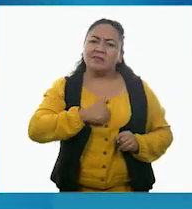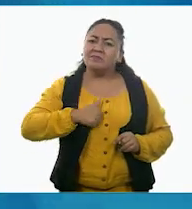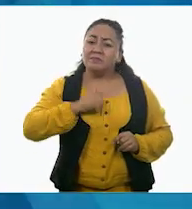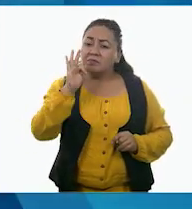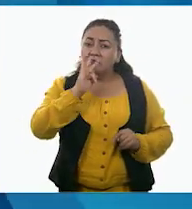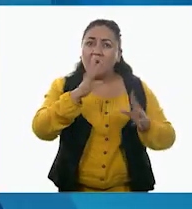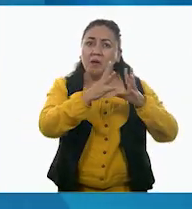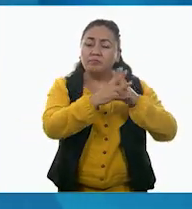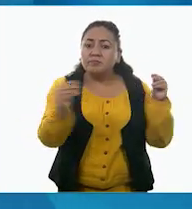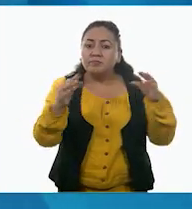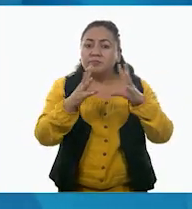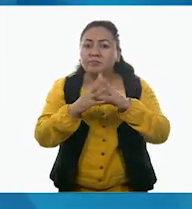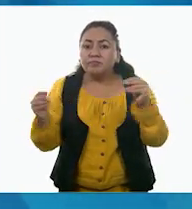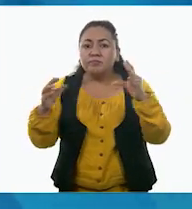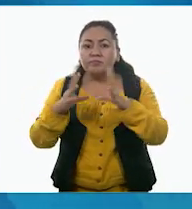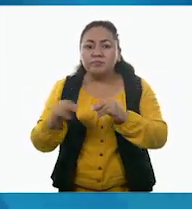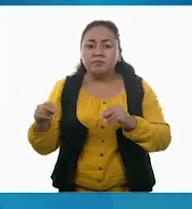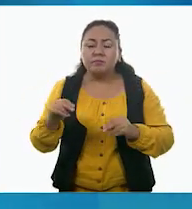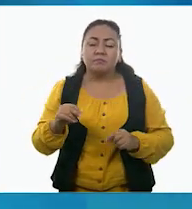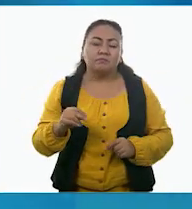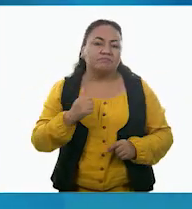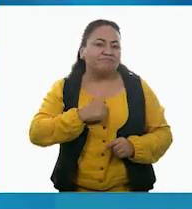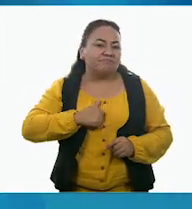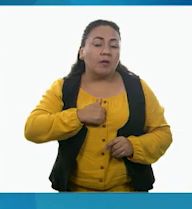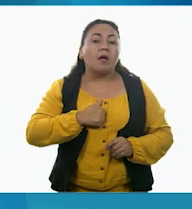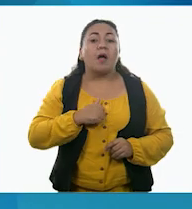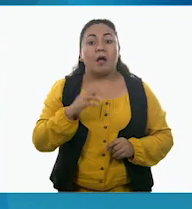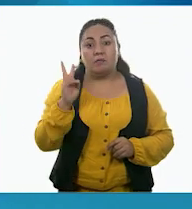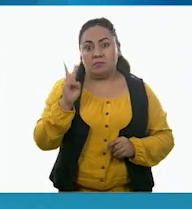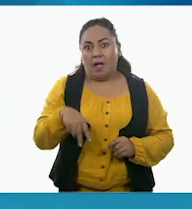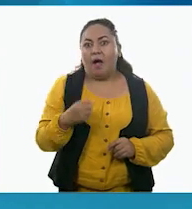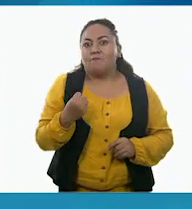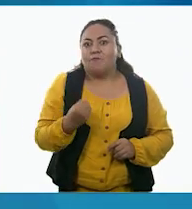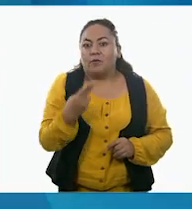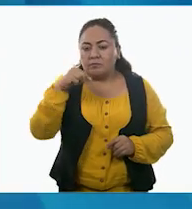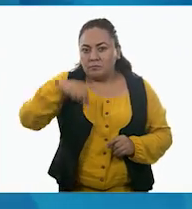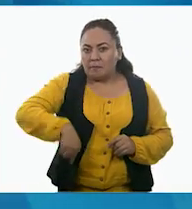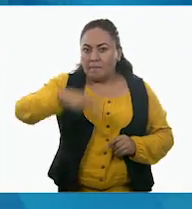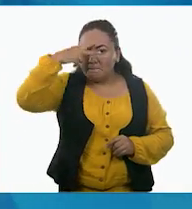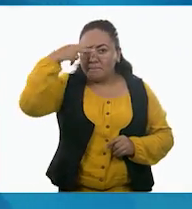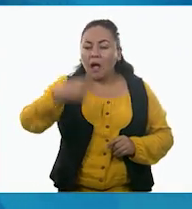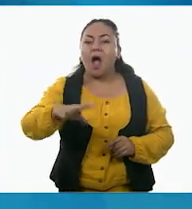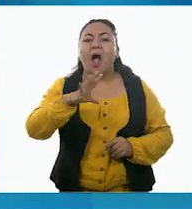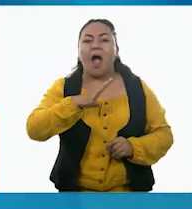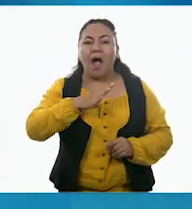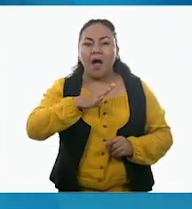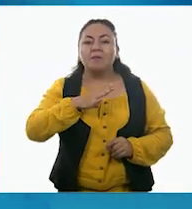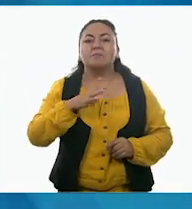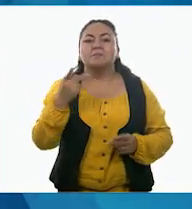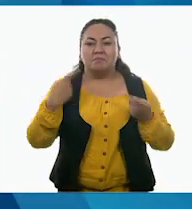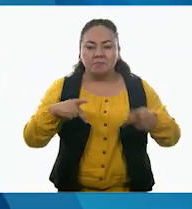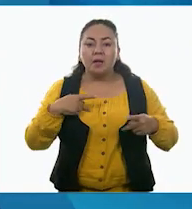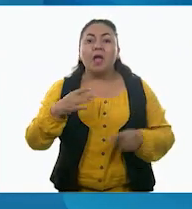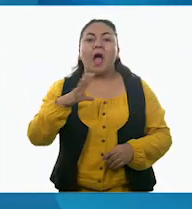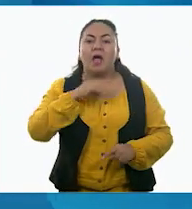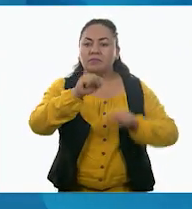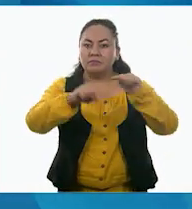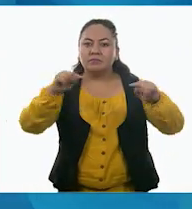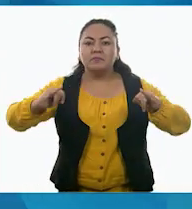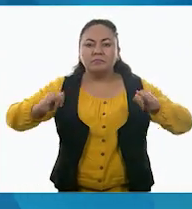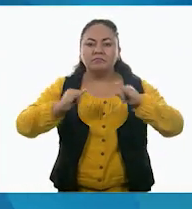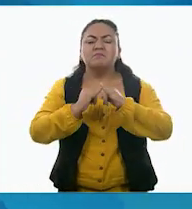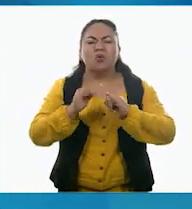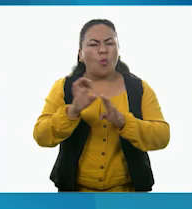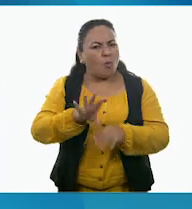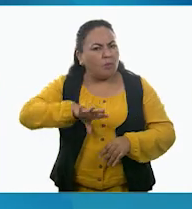de alguna de sus lenguas nacionales. Afortunadamente, en México hay personas e instituciones que están muy